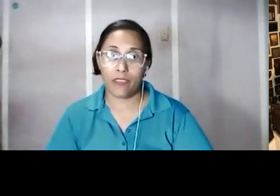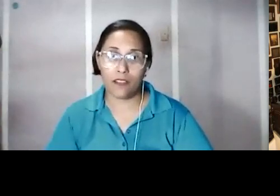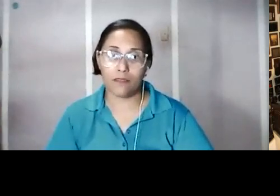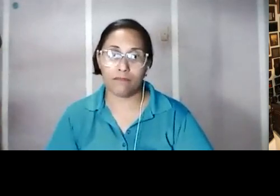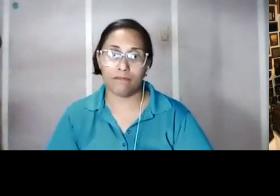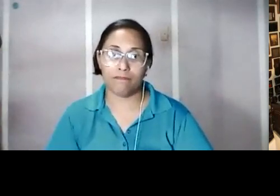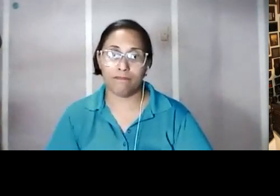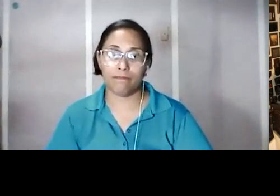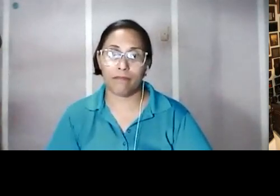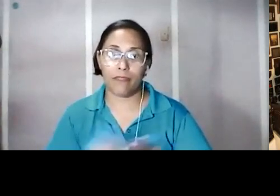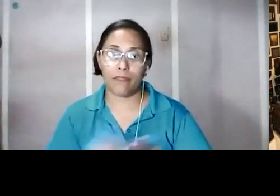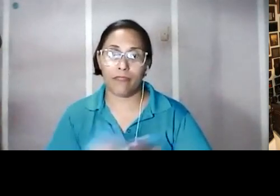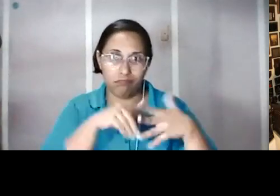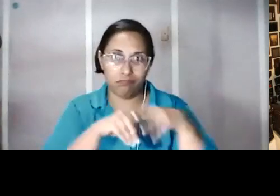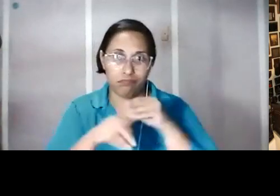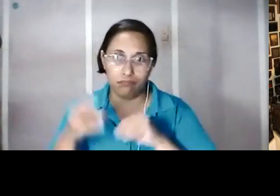Reyertas de